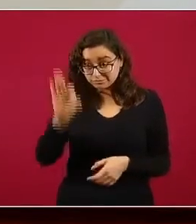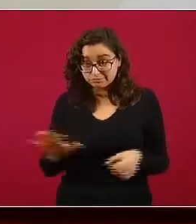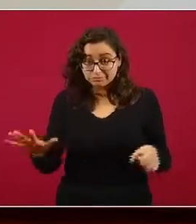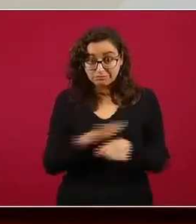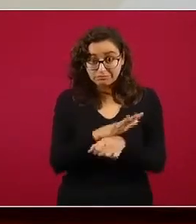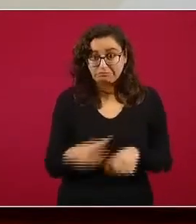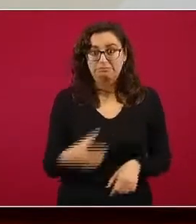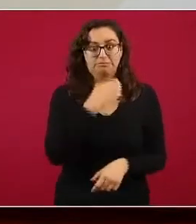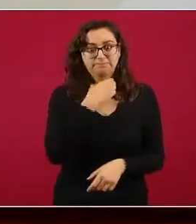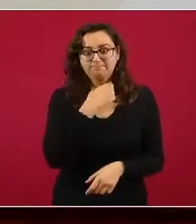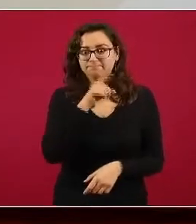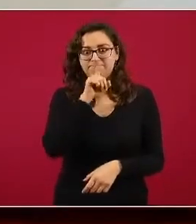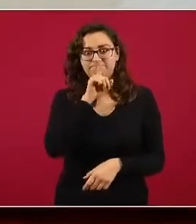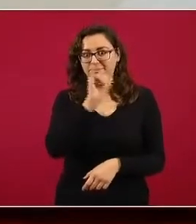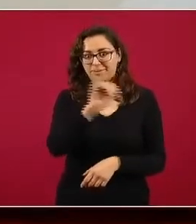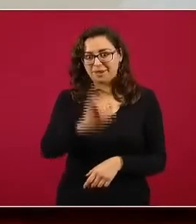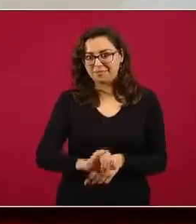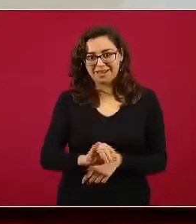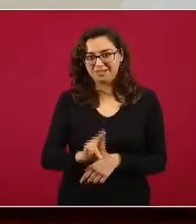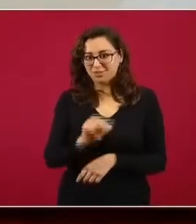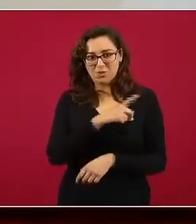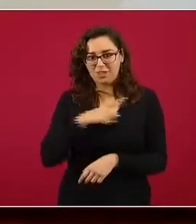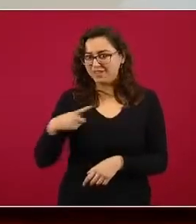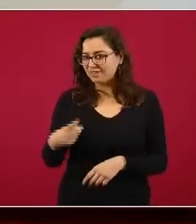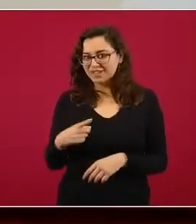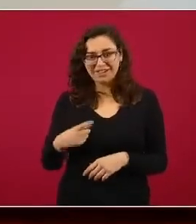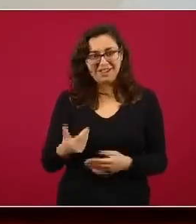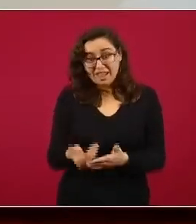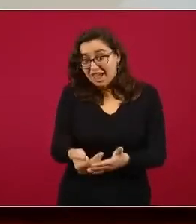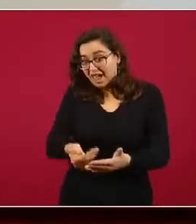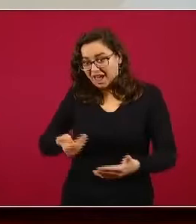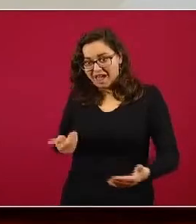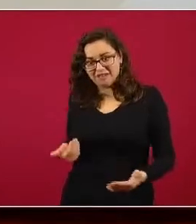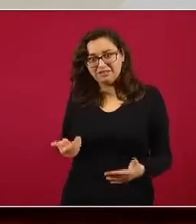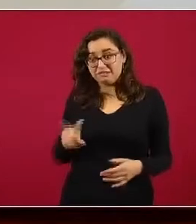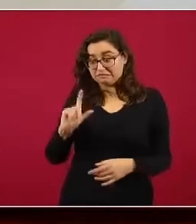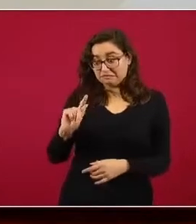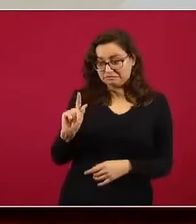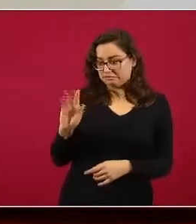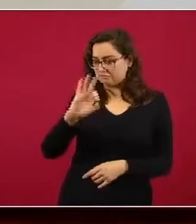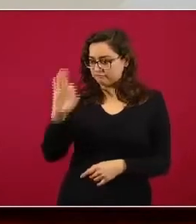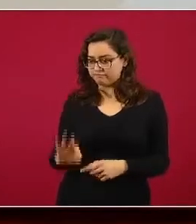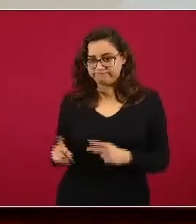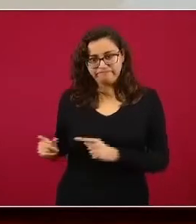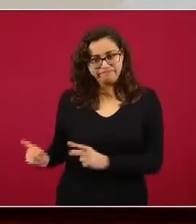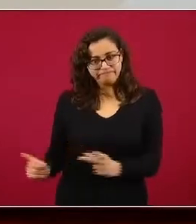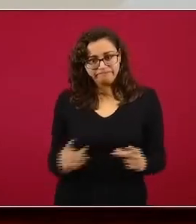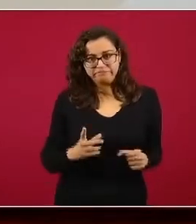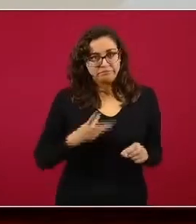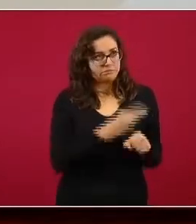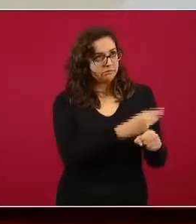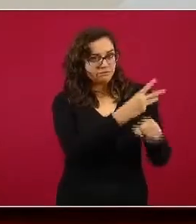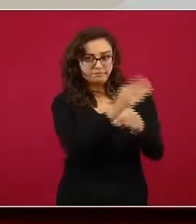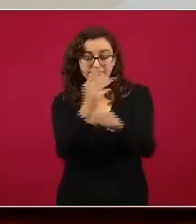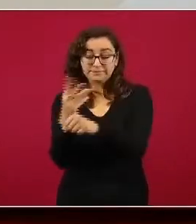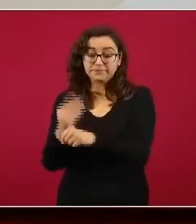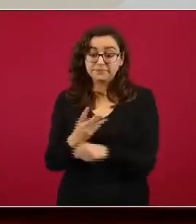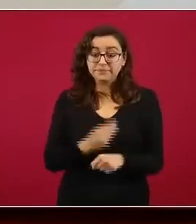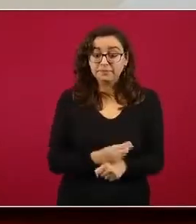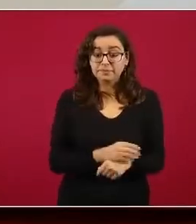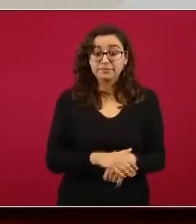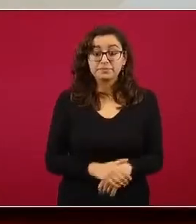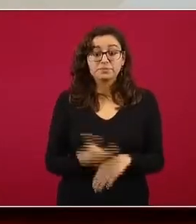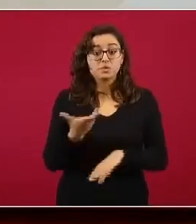100%, que siempre exista una cama disponible en las instituciones. Muy importante, sí, a